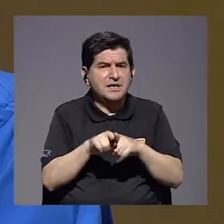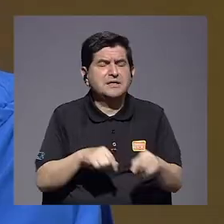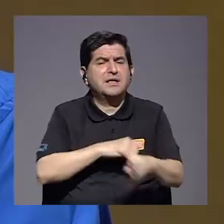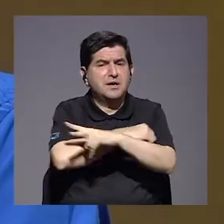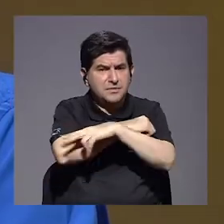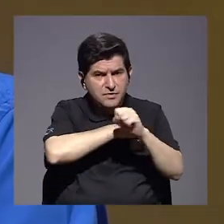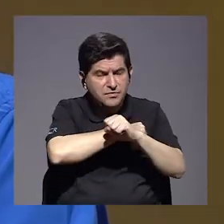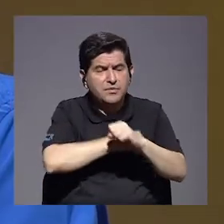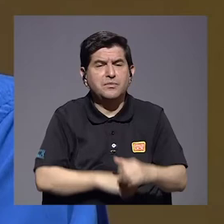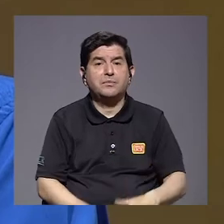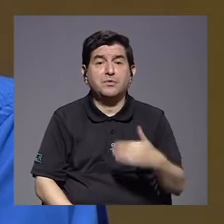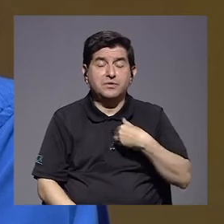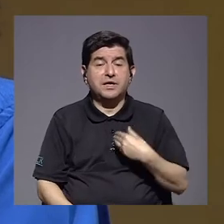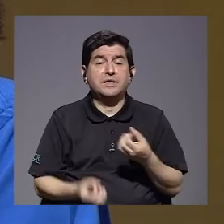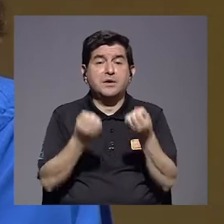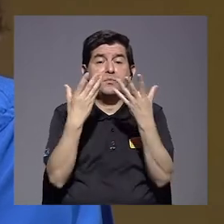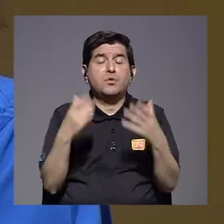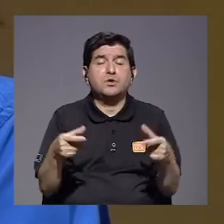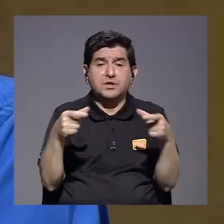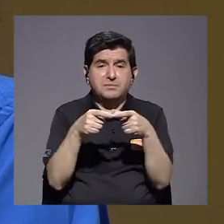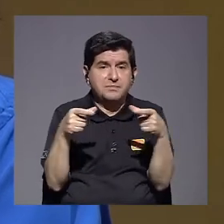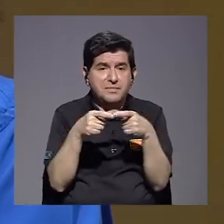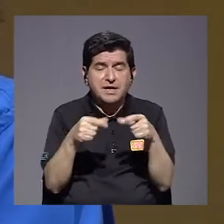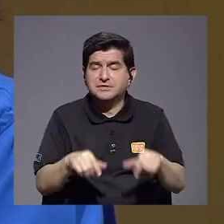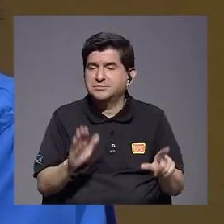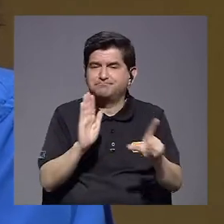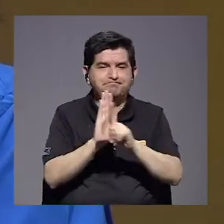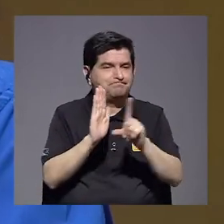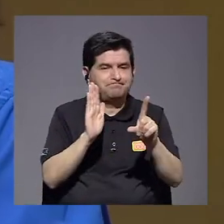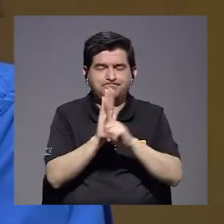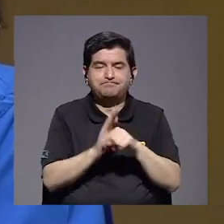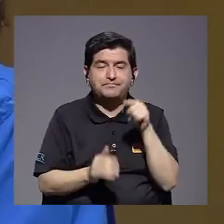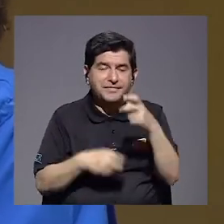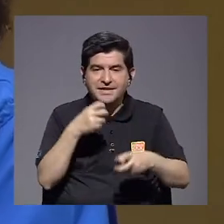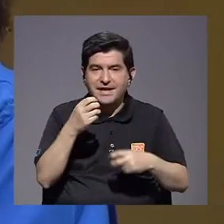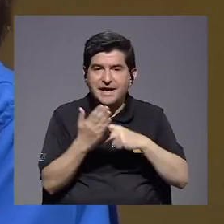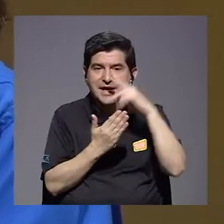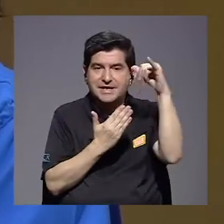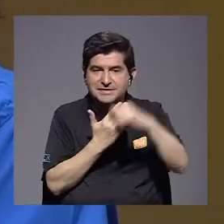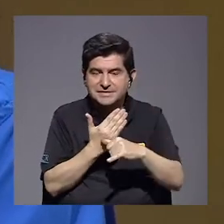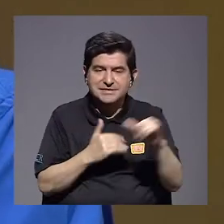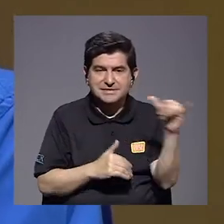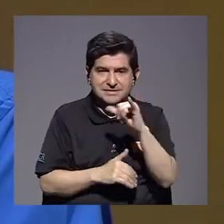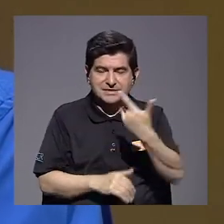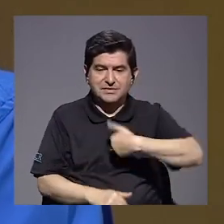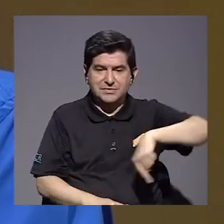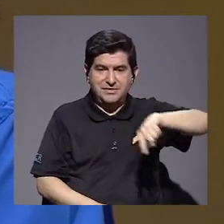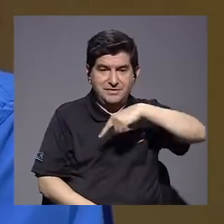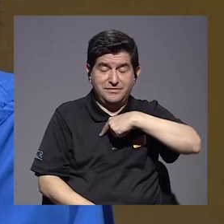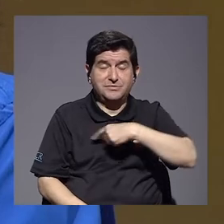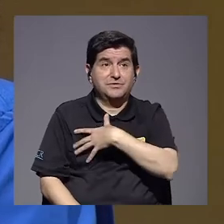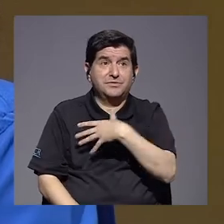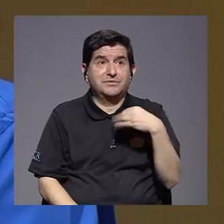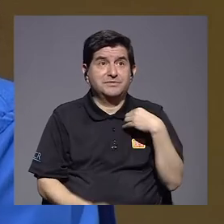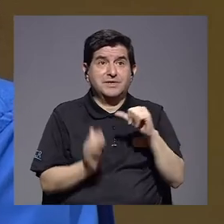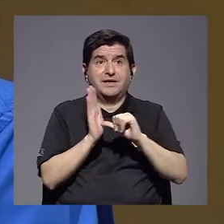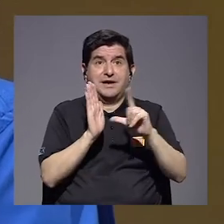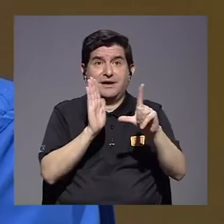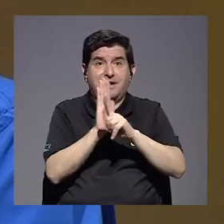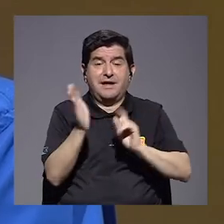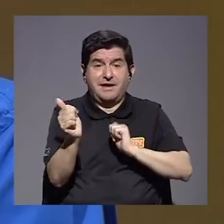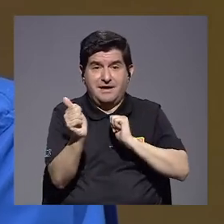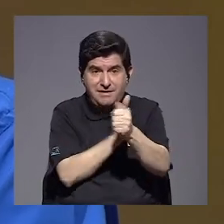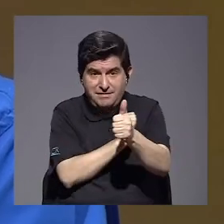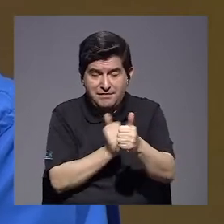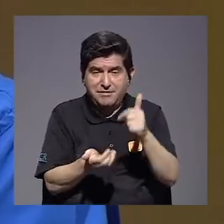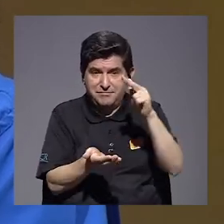Y tenemos muchas conexiones ilícitas. Y eso es uno de los proyectos que también a mí me encantaría que pasara en la Asamblea Legislativa.